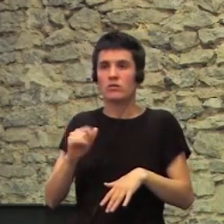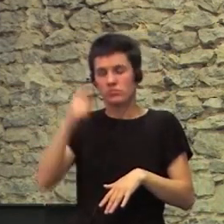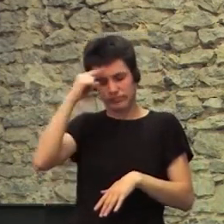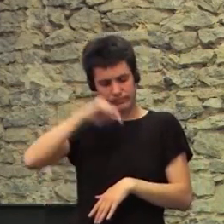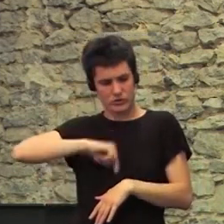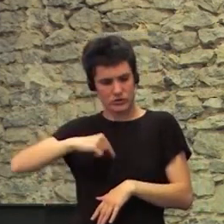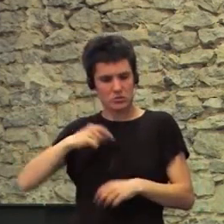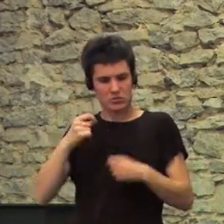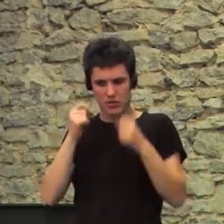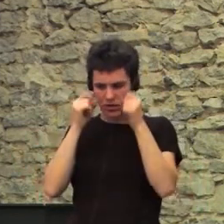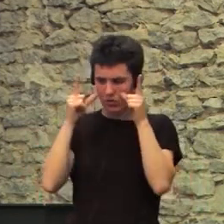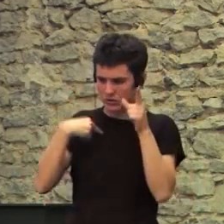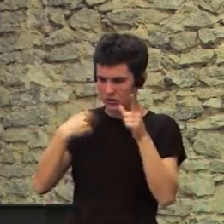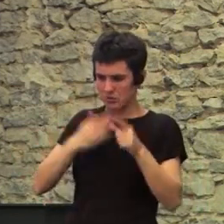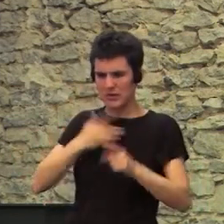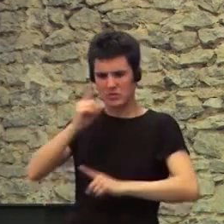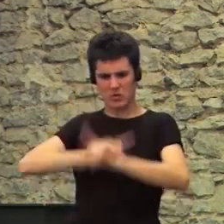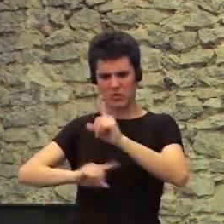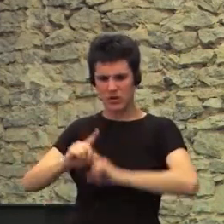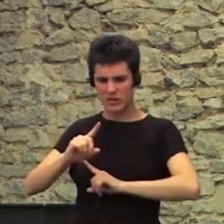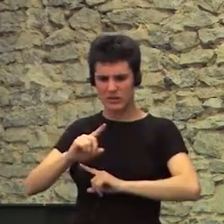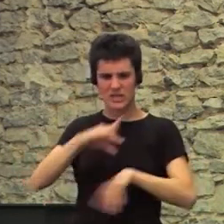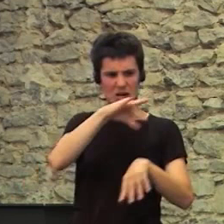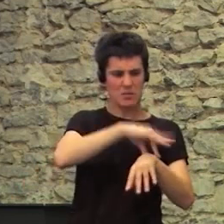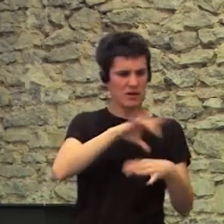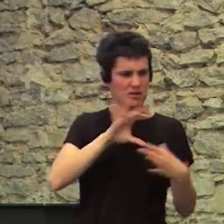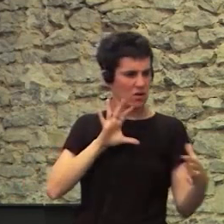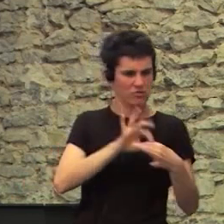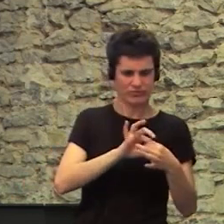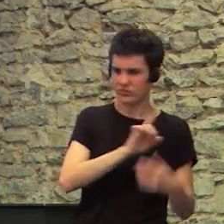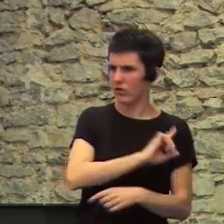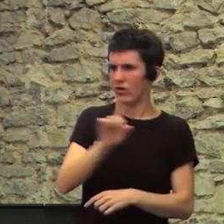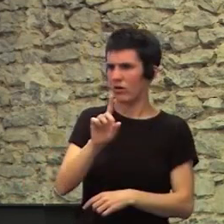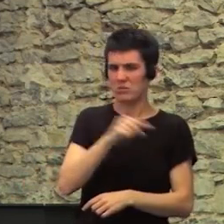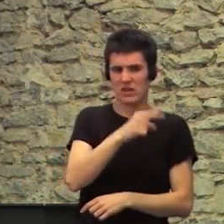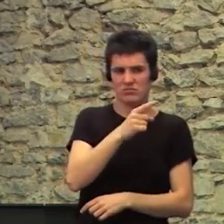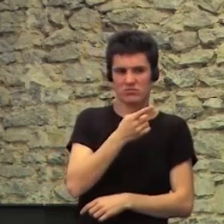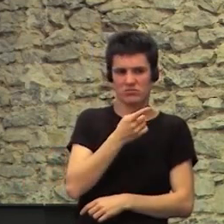cuenta que yo los problemas que vienen no tienen nada que ver con mi médico y además es que no sabe nada de eso.